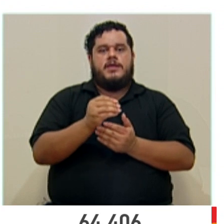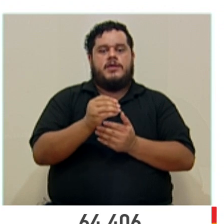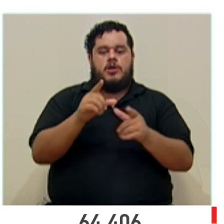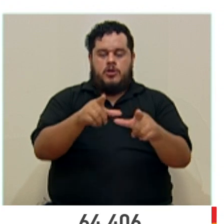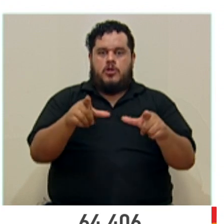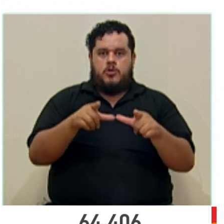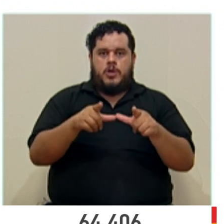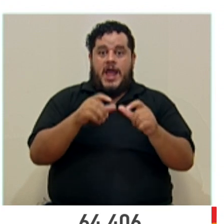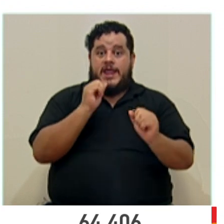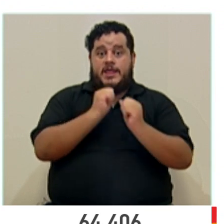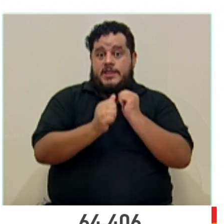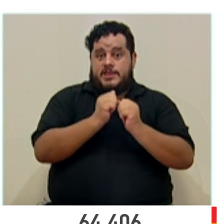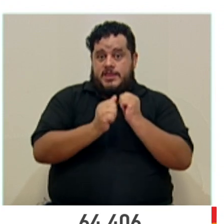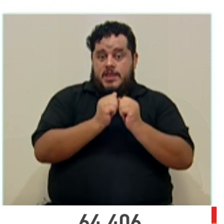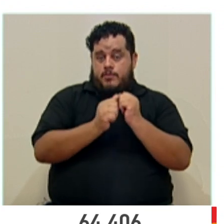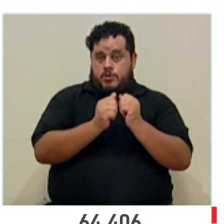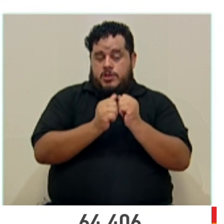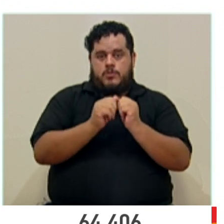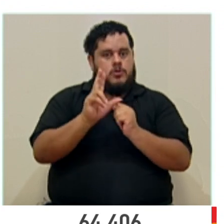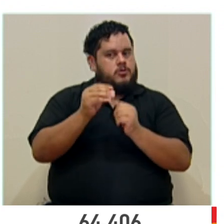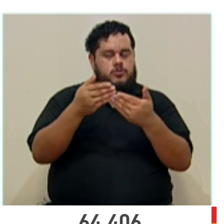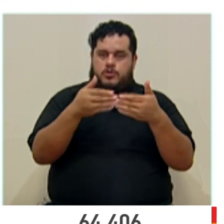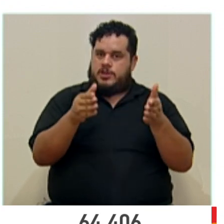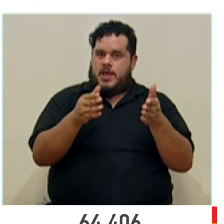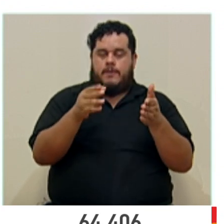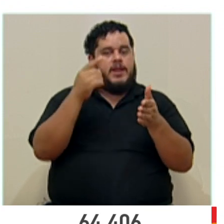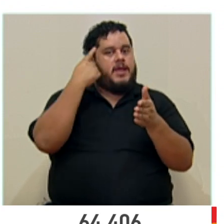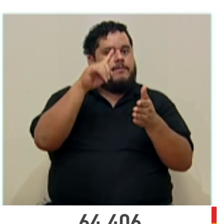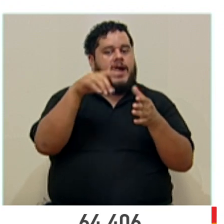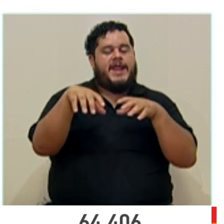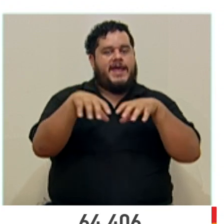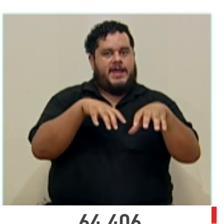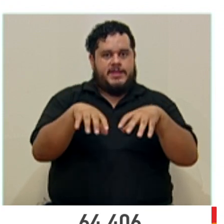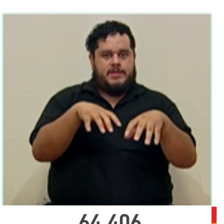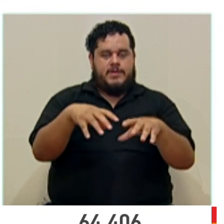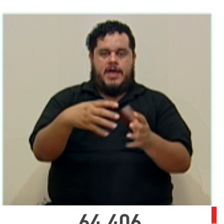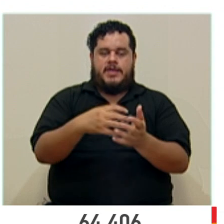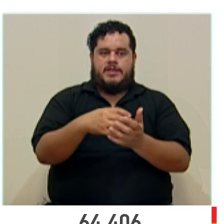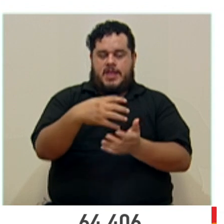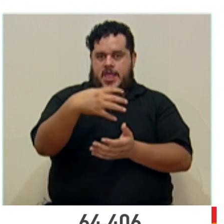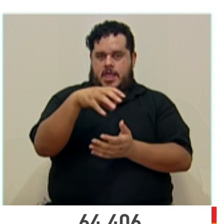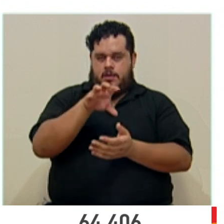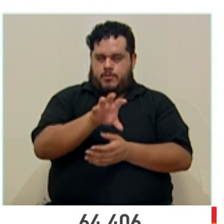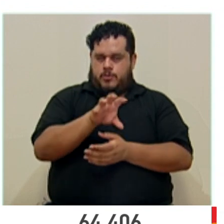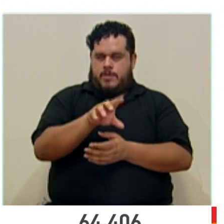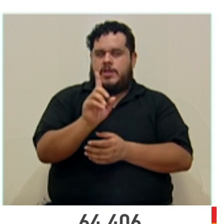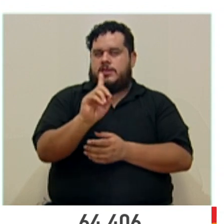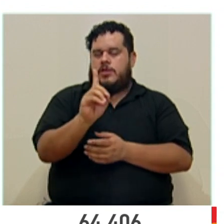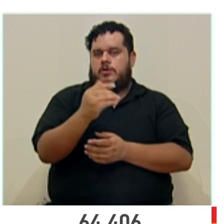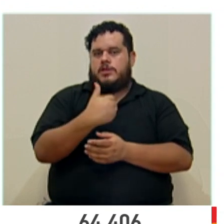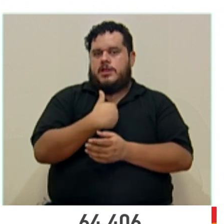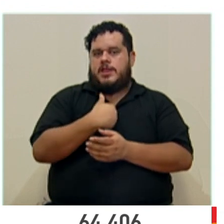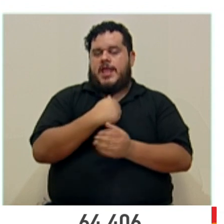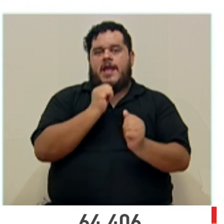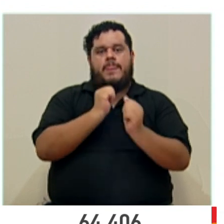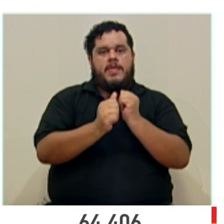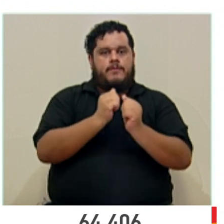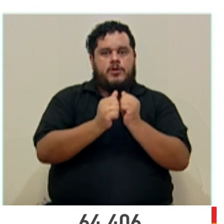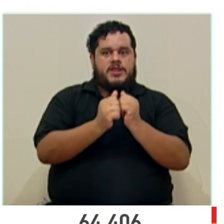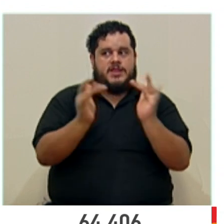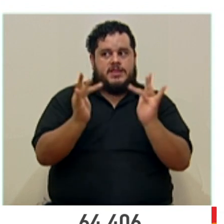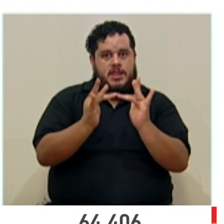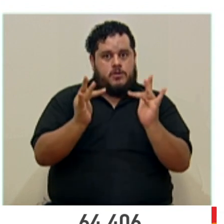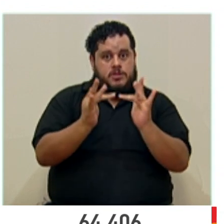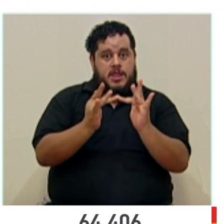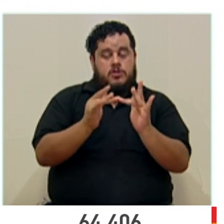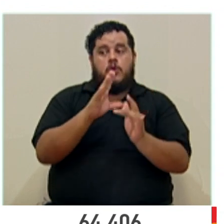recintos deportivos no se abren para actividades propiamente en donde hayan deportes de